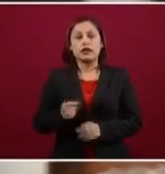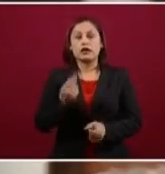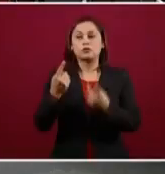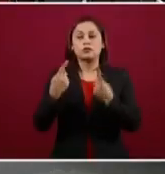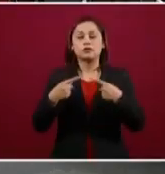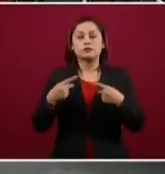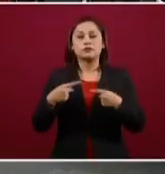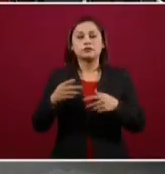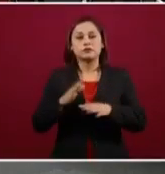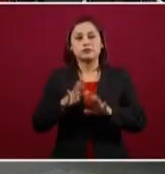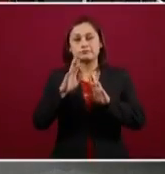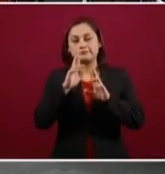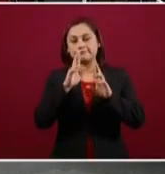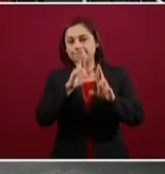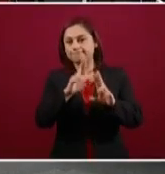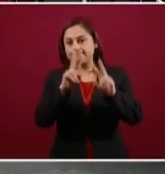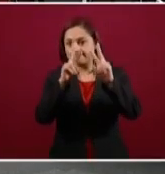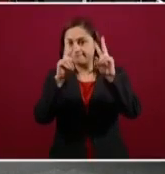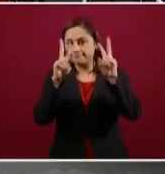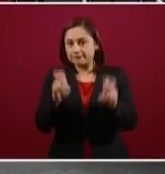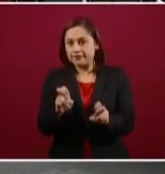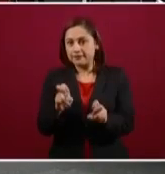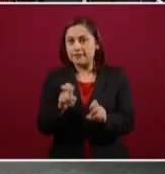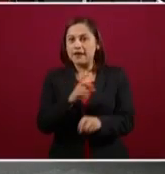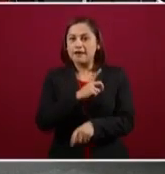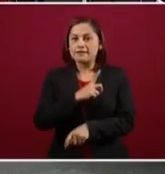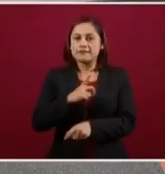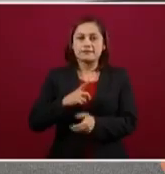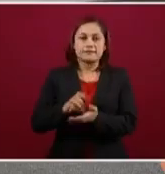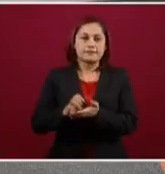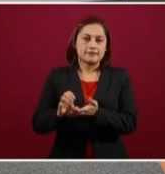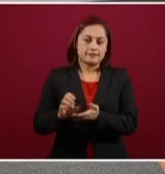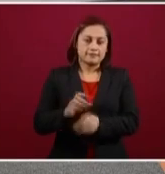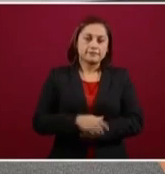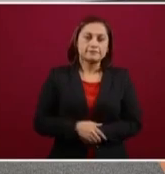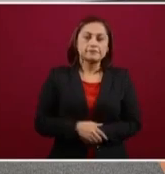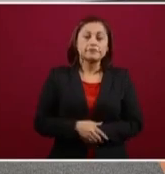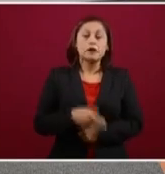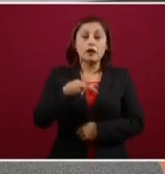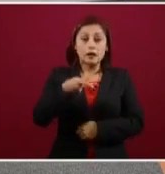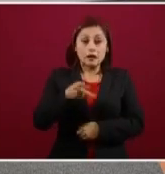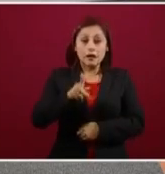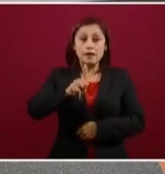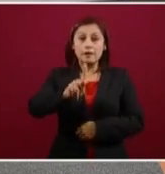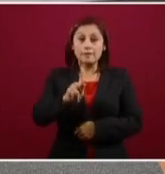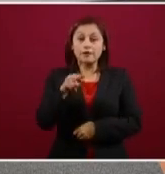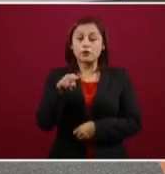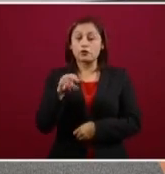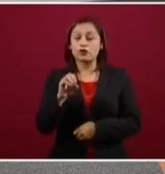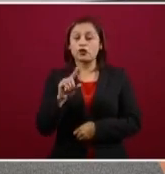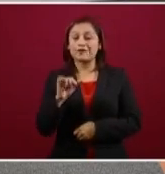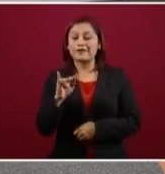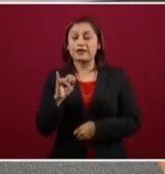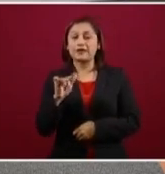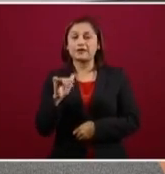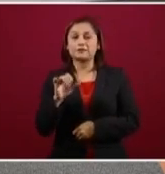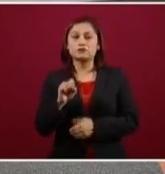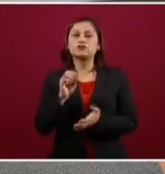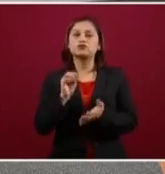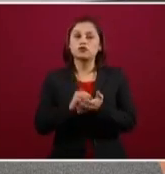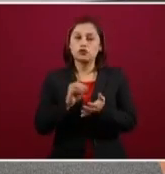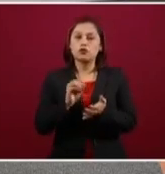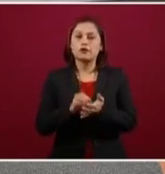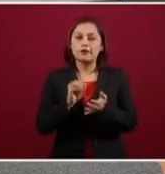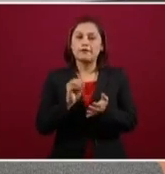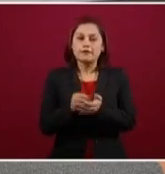lo acaba de señalar. Sin embargo, el neoliberalismo, aunque está dando coletazos todavía en el mundo y ha subsumido